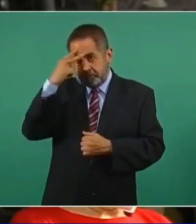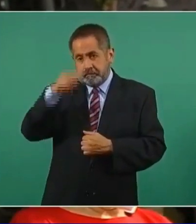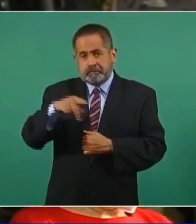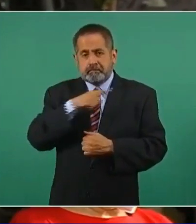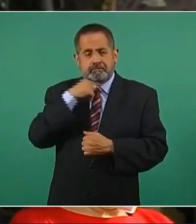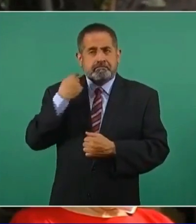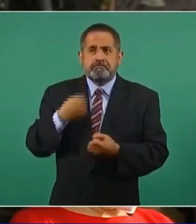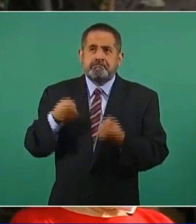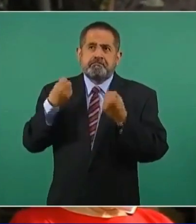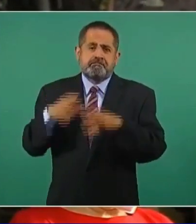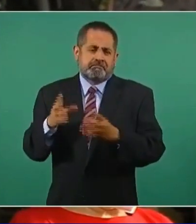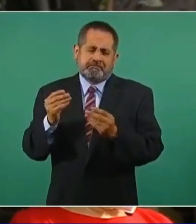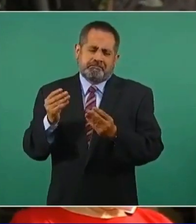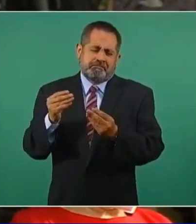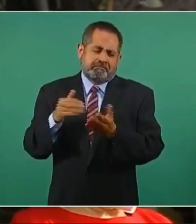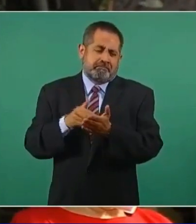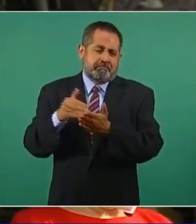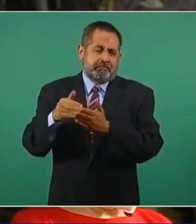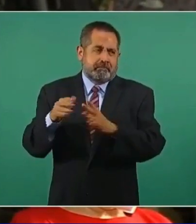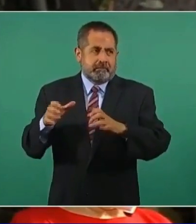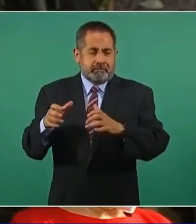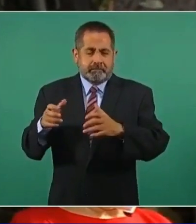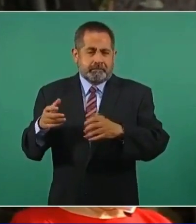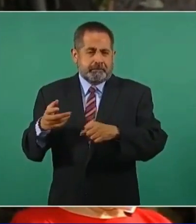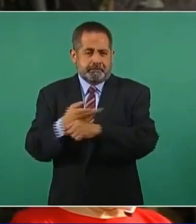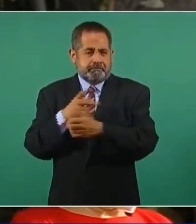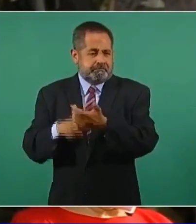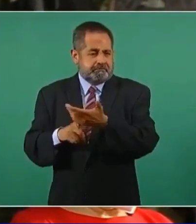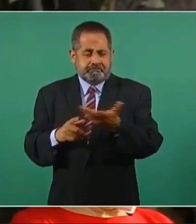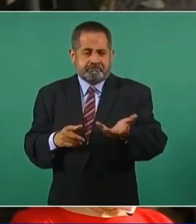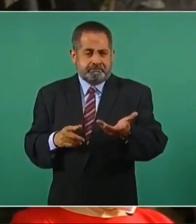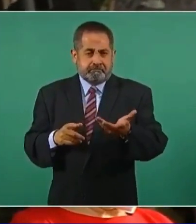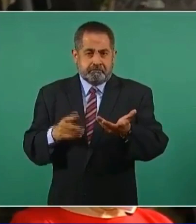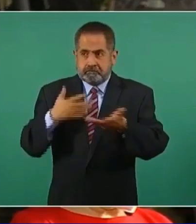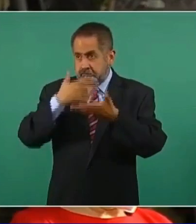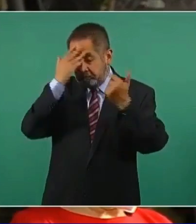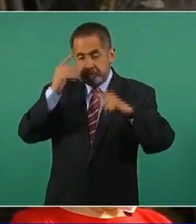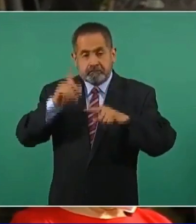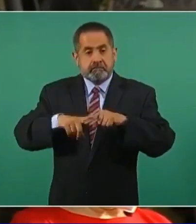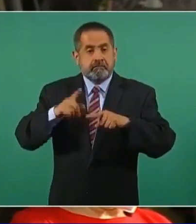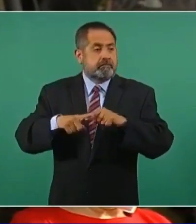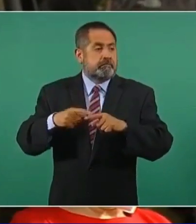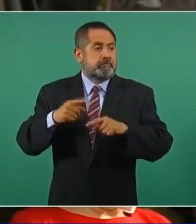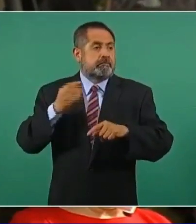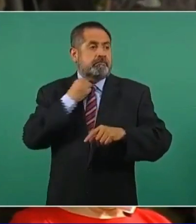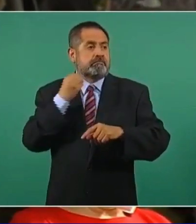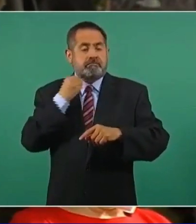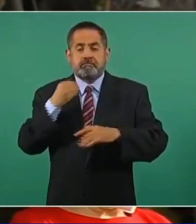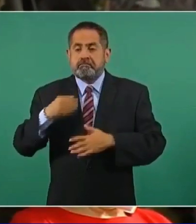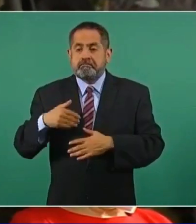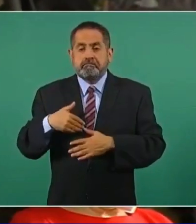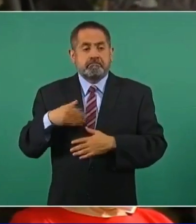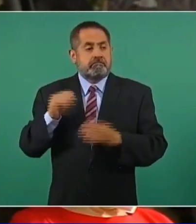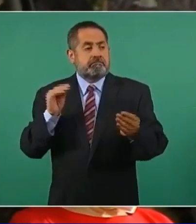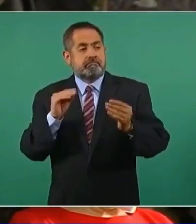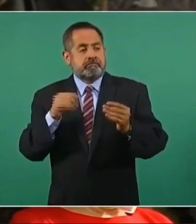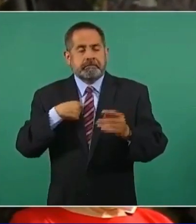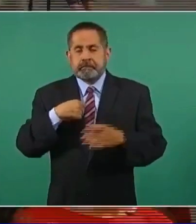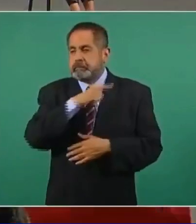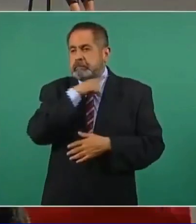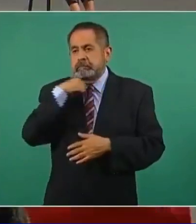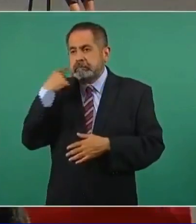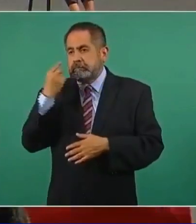perdió muchísimo con esto yo no sé quiénes fueron los abogados que